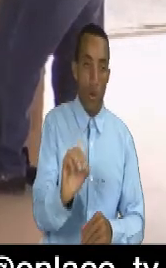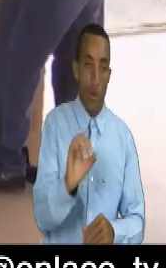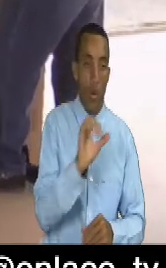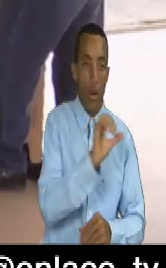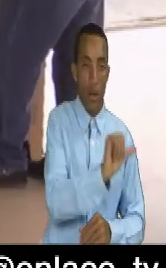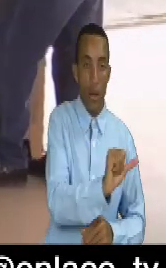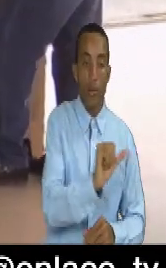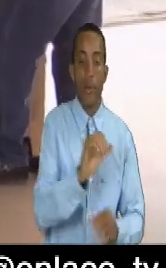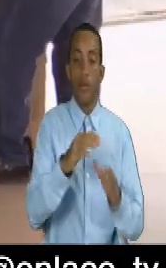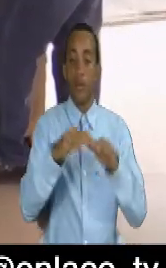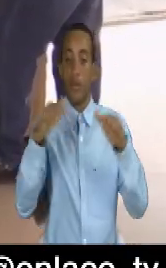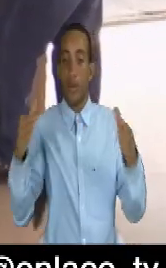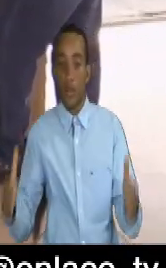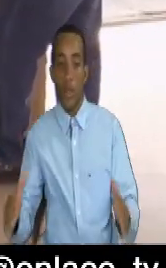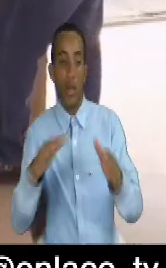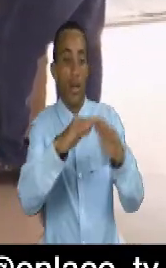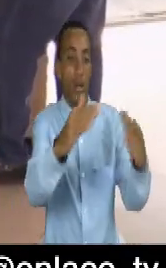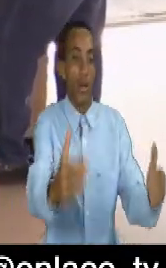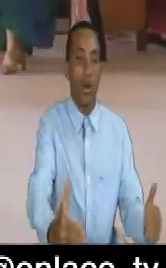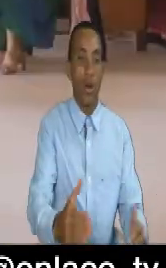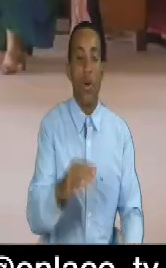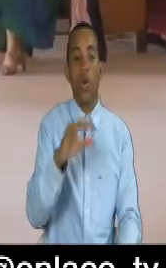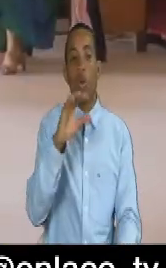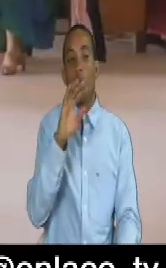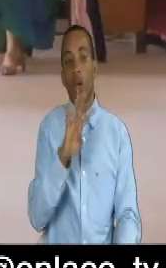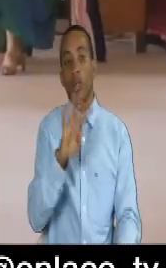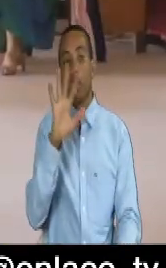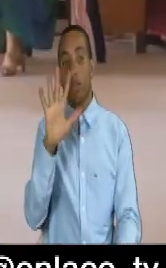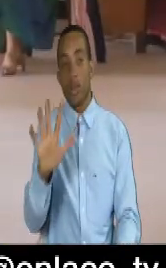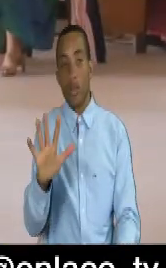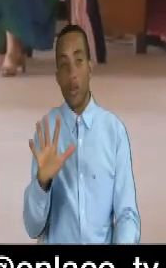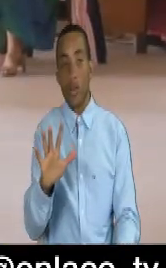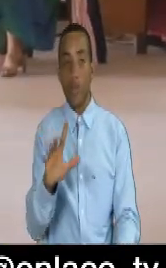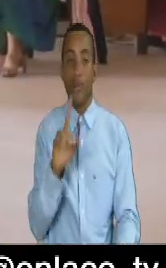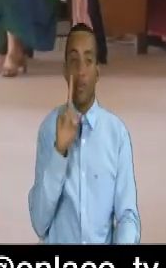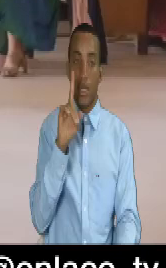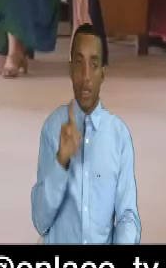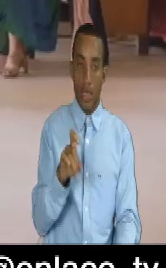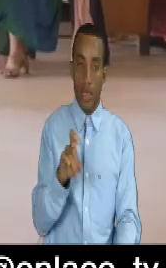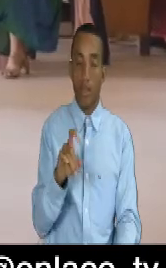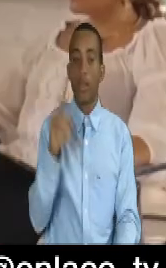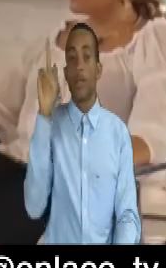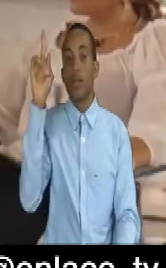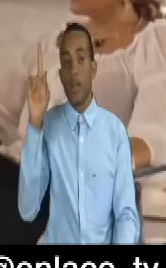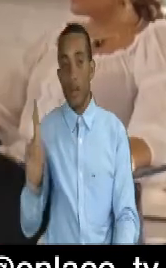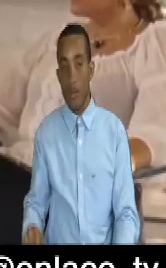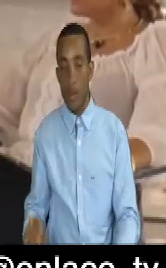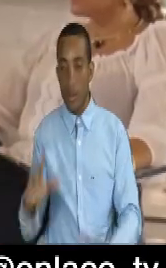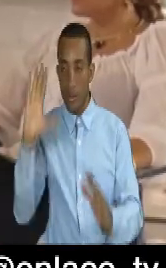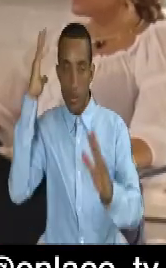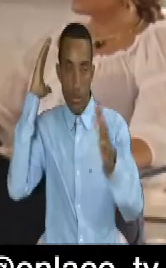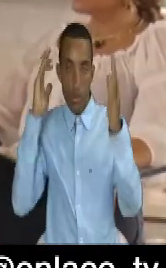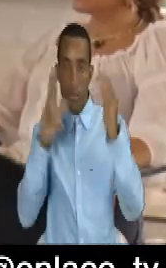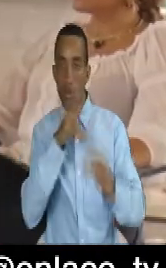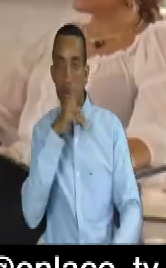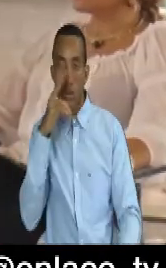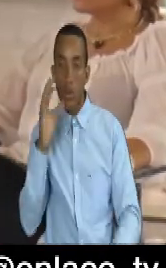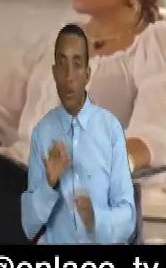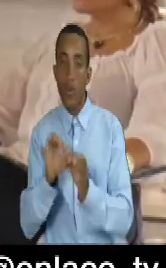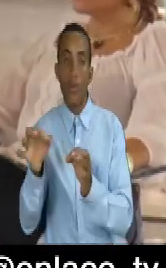45 puestos de votación, 6 de ellos en zona rural y uno más en la cárcel del municipio, donde se ubicarán 235 mesas de